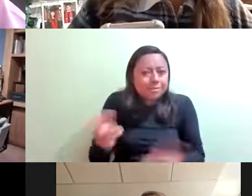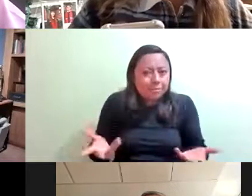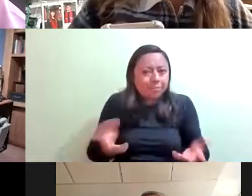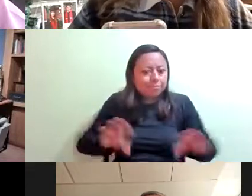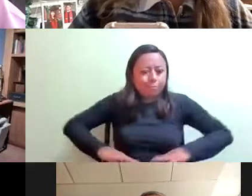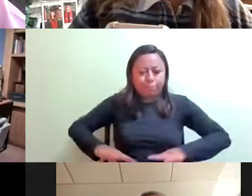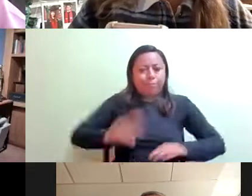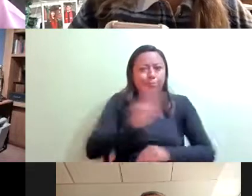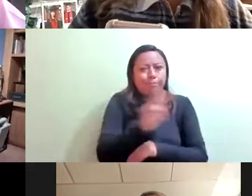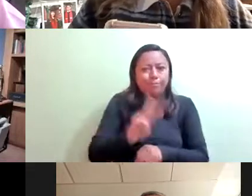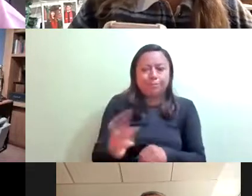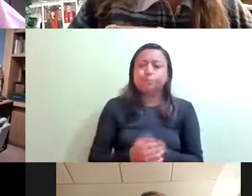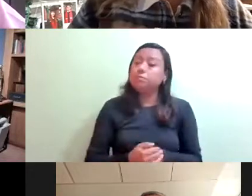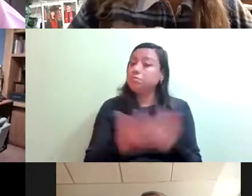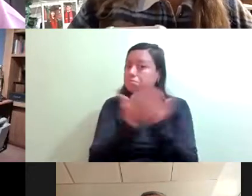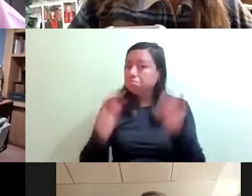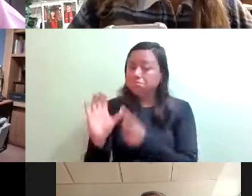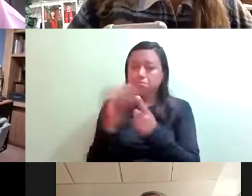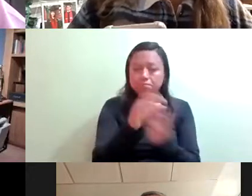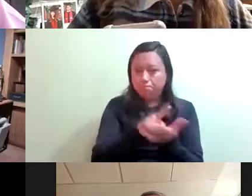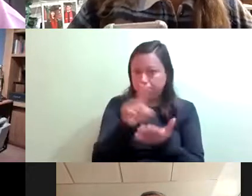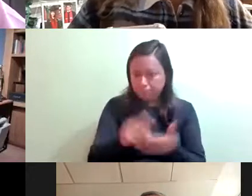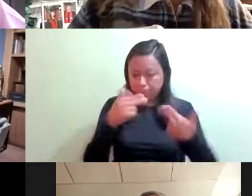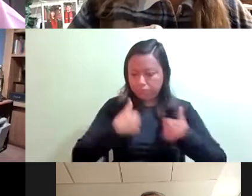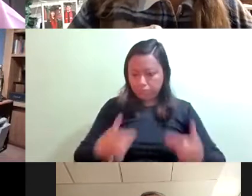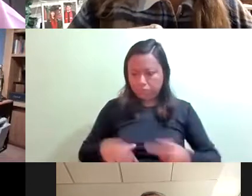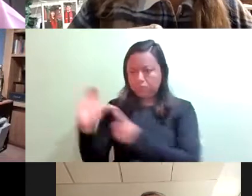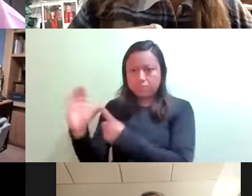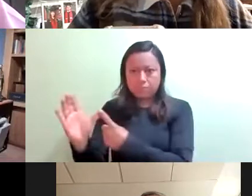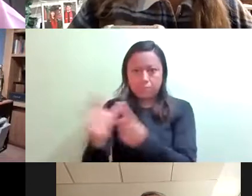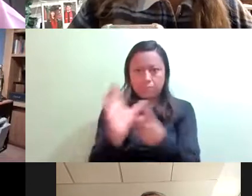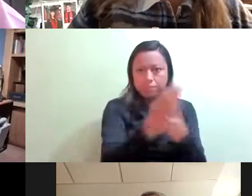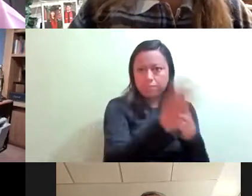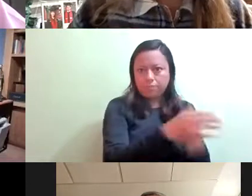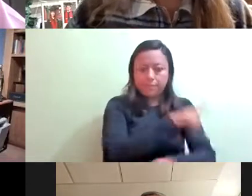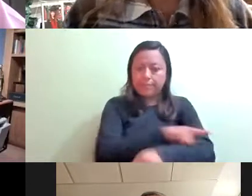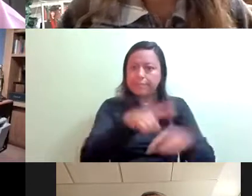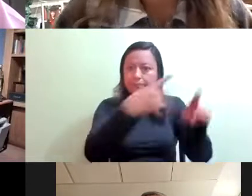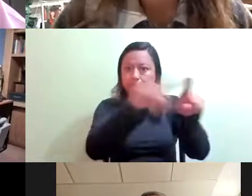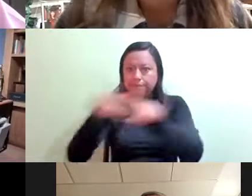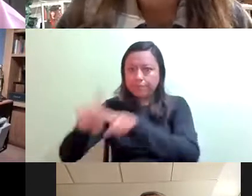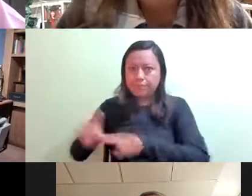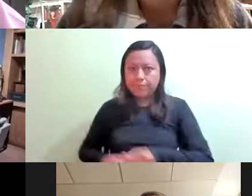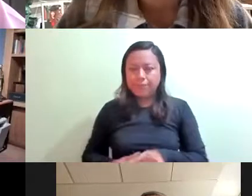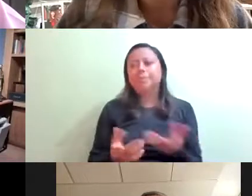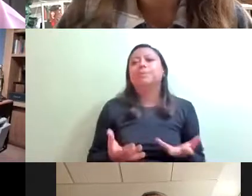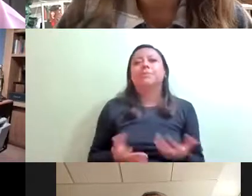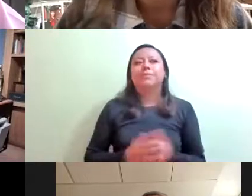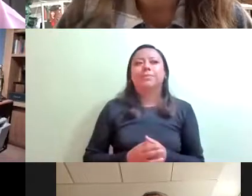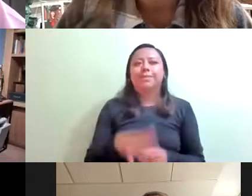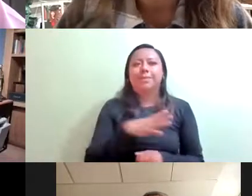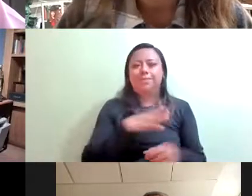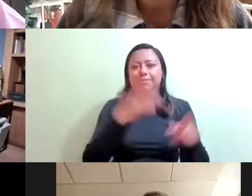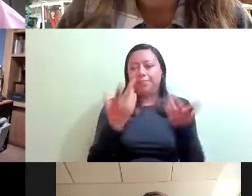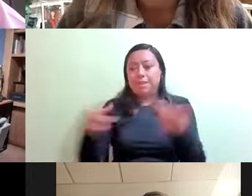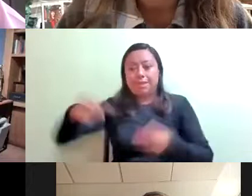Derechos Humanos, las comisiones y las delegaciones que de una u otra manera se preocupan por